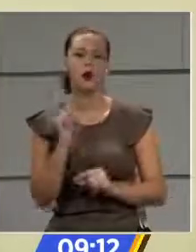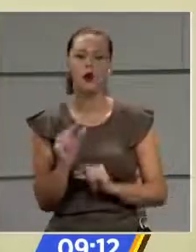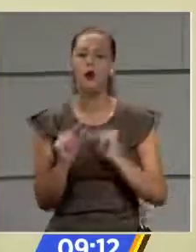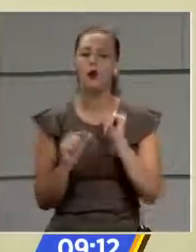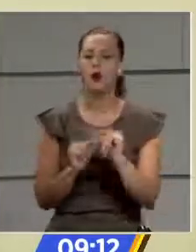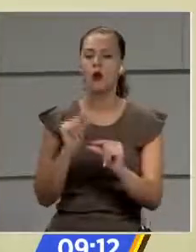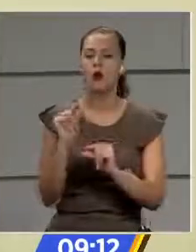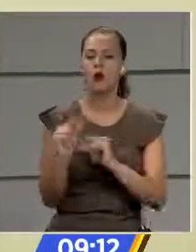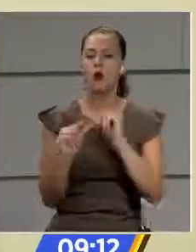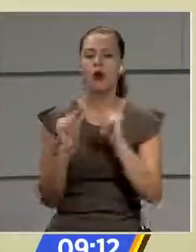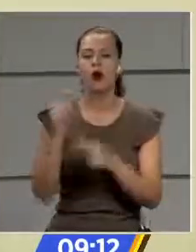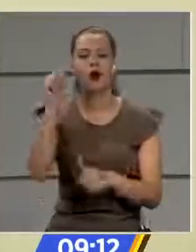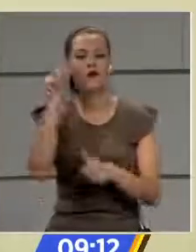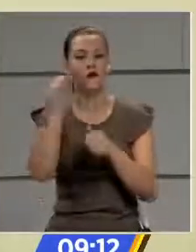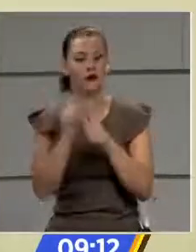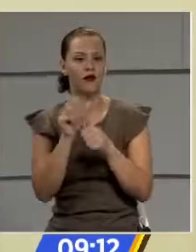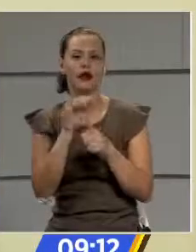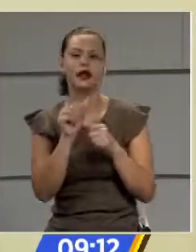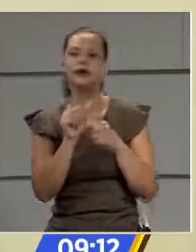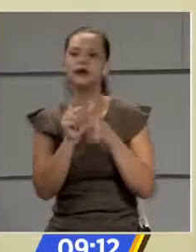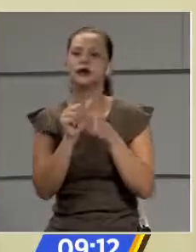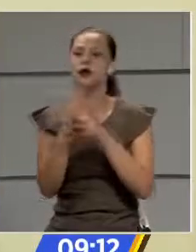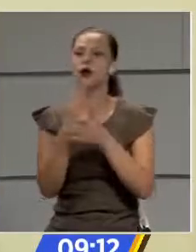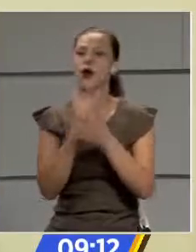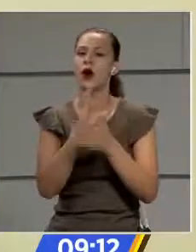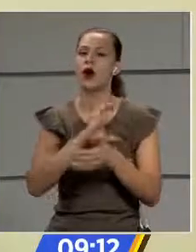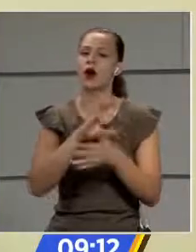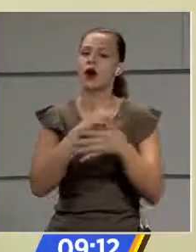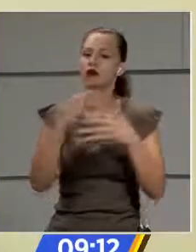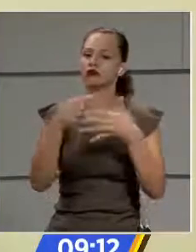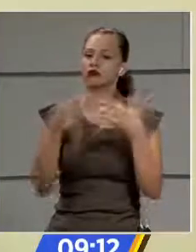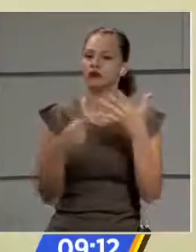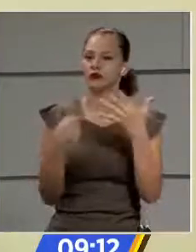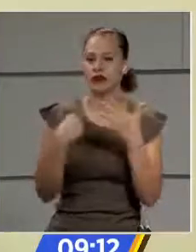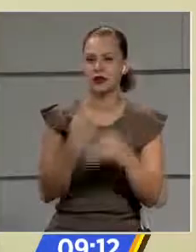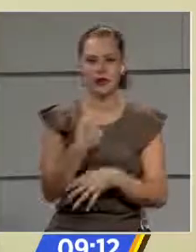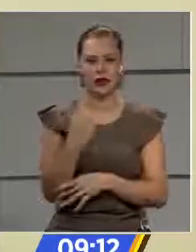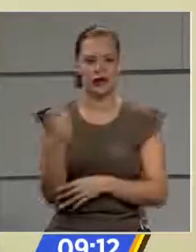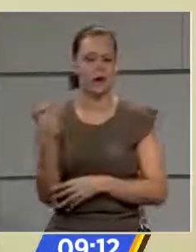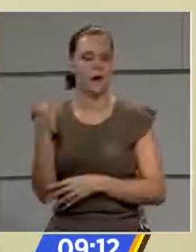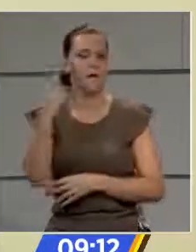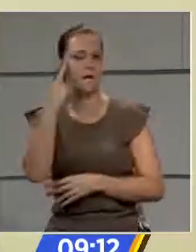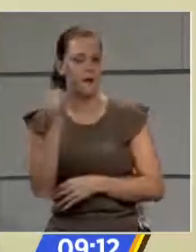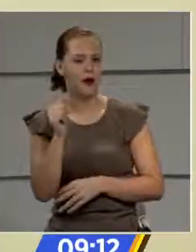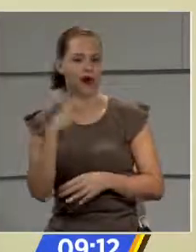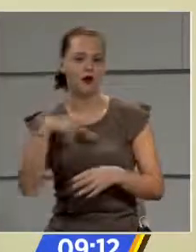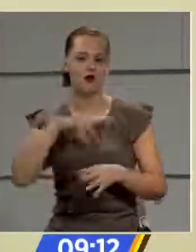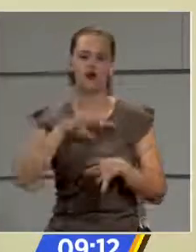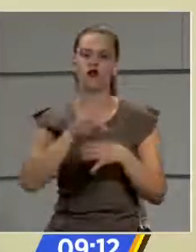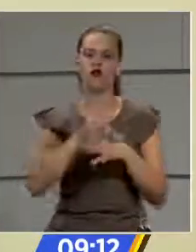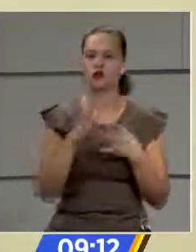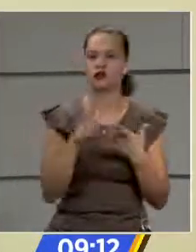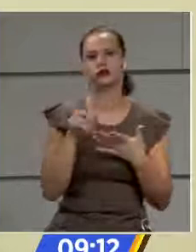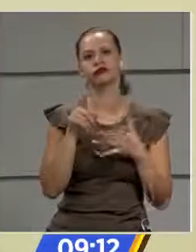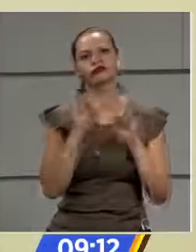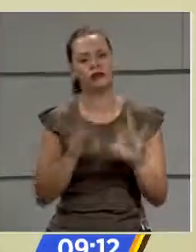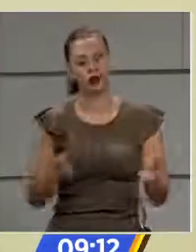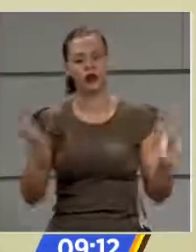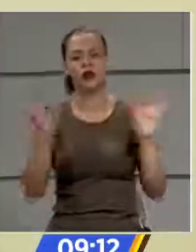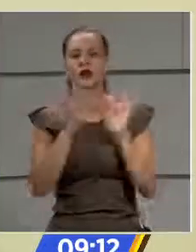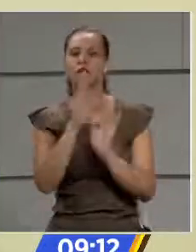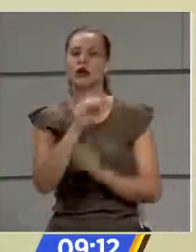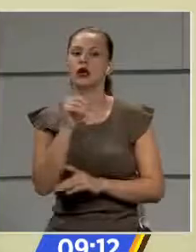vamos a ir recordándolos y viendo algunas de las características obviamente que tienen ellos para nosotros, que son fundamentales